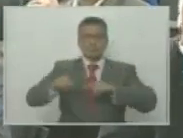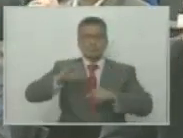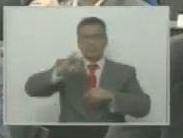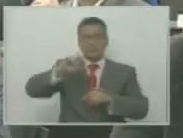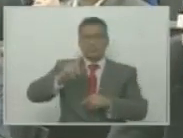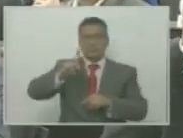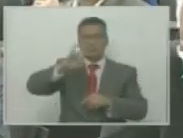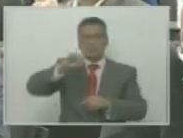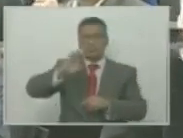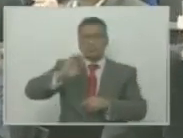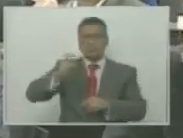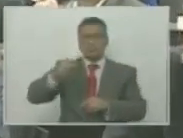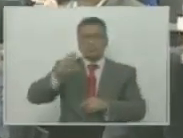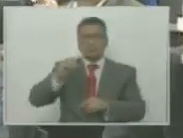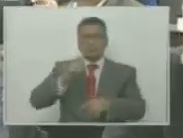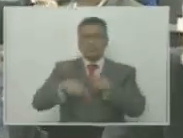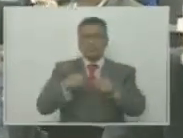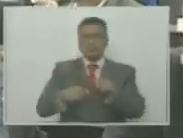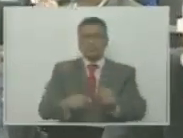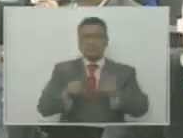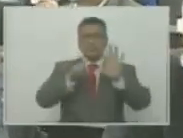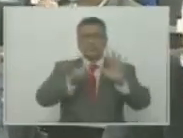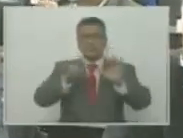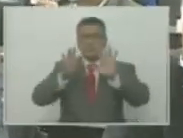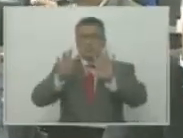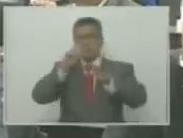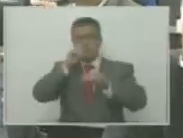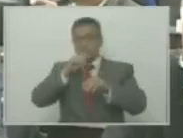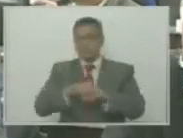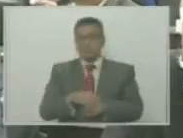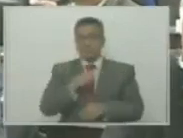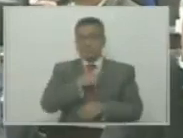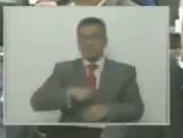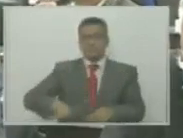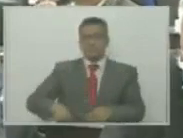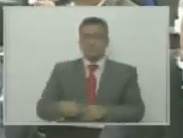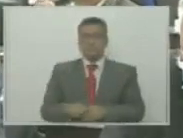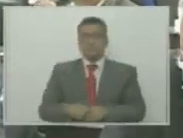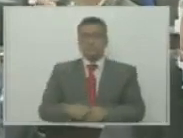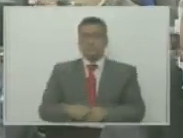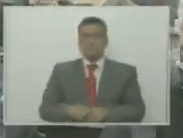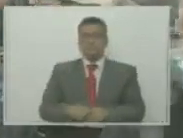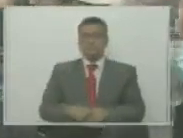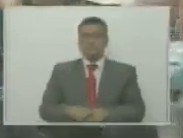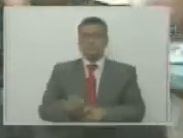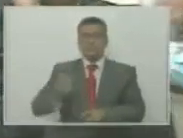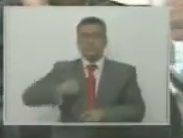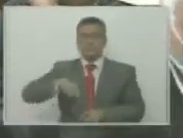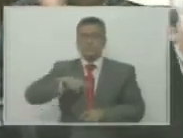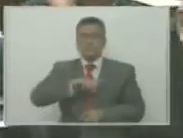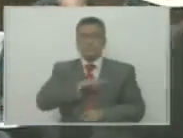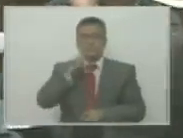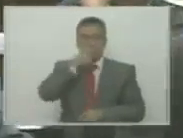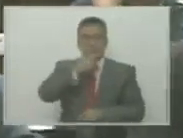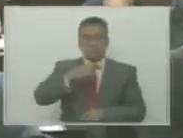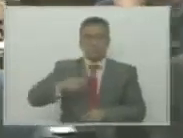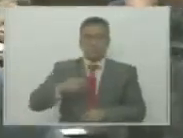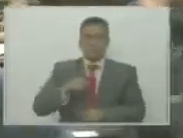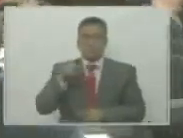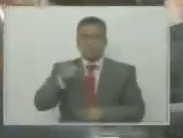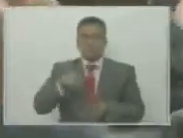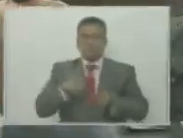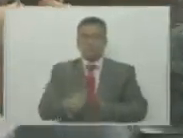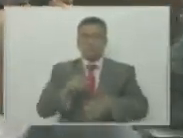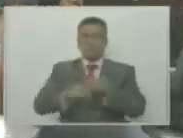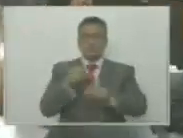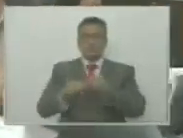Lozada, transcurrieron 69 años, presidente, donde nuestros pueblos originarios